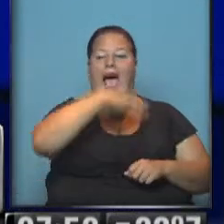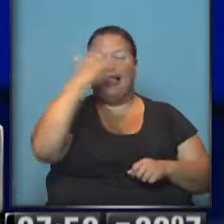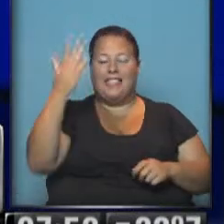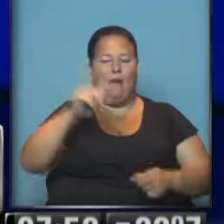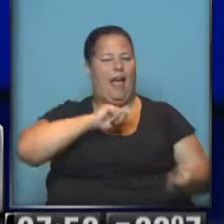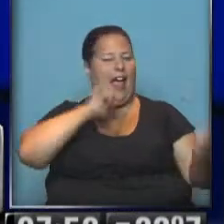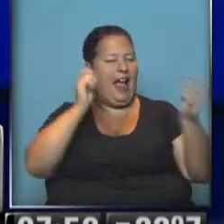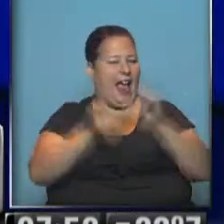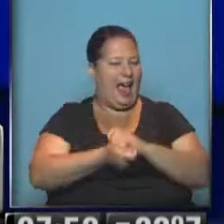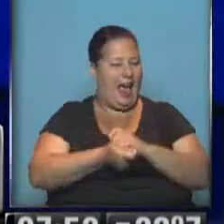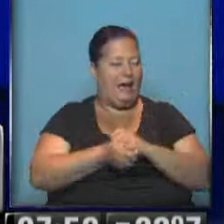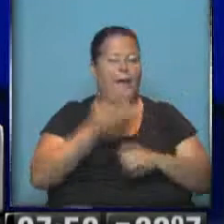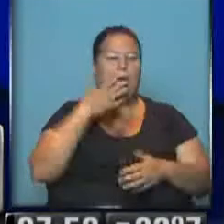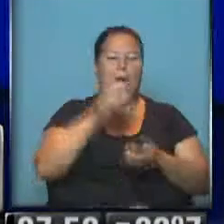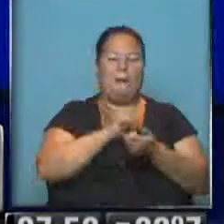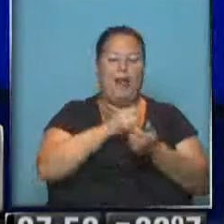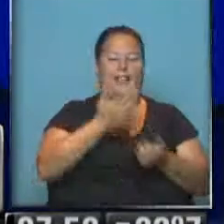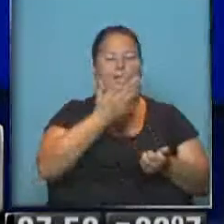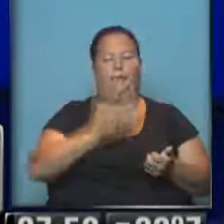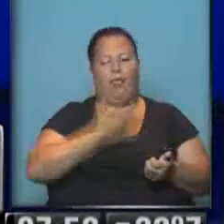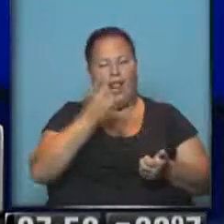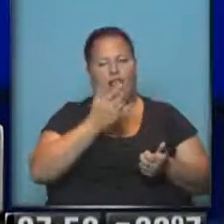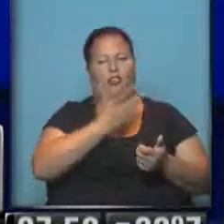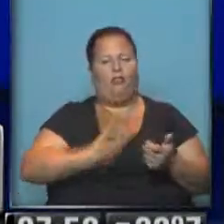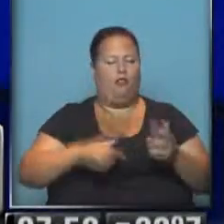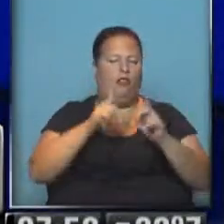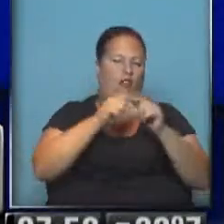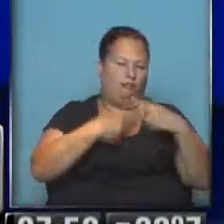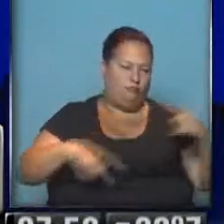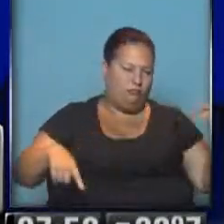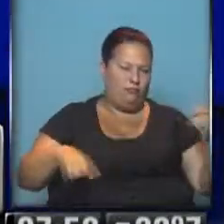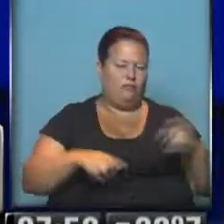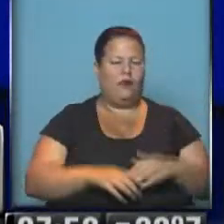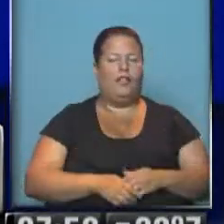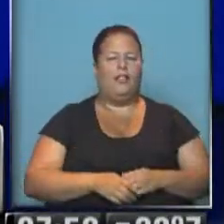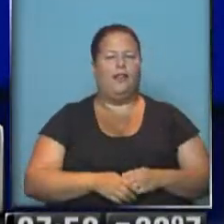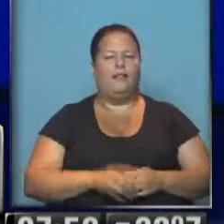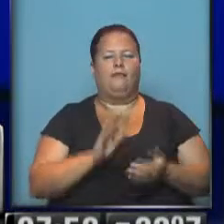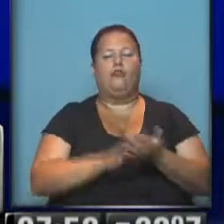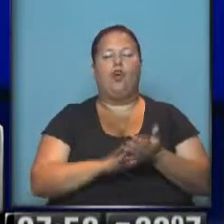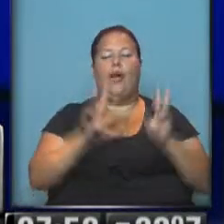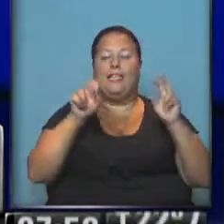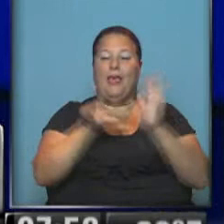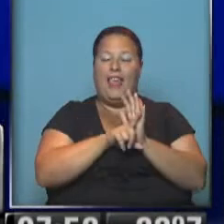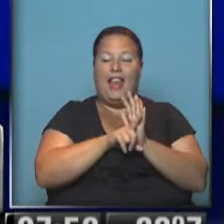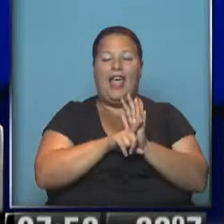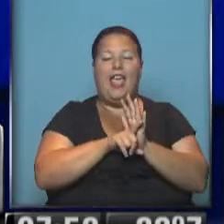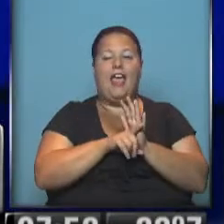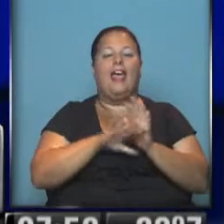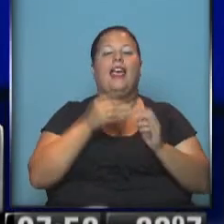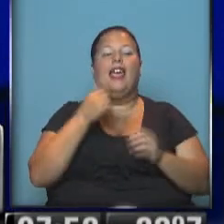cambio de Papel Prensa, autoridades, códigos, lo que fuera, digamos, desde el punto de vista legal, lo hacen